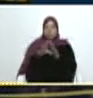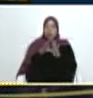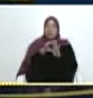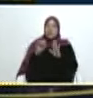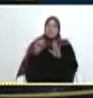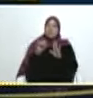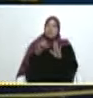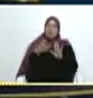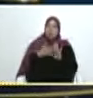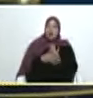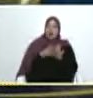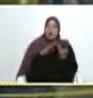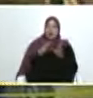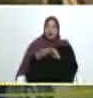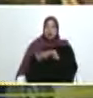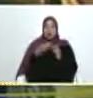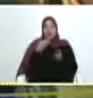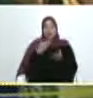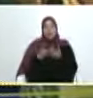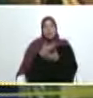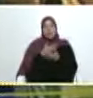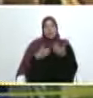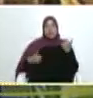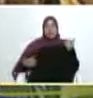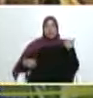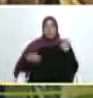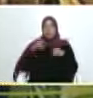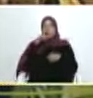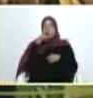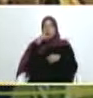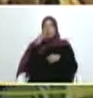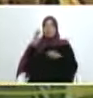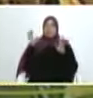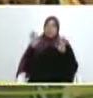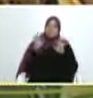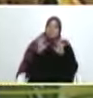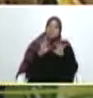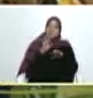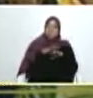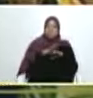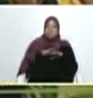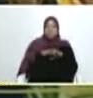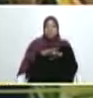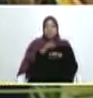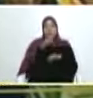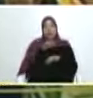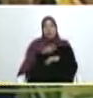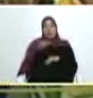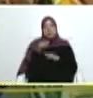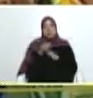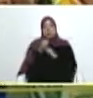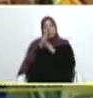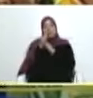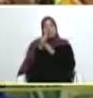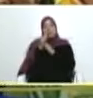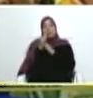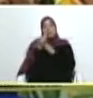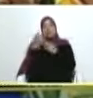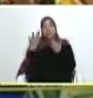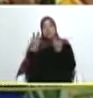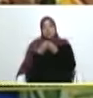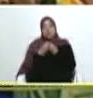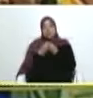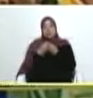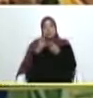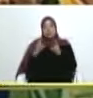practicando 25 años después y es gracias a usted, presidente, y es gracias a este tipo de convocatoria que nos permite a los dirigentes y a los líderes conseguirnos